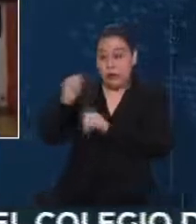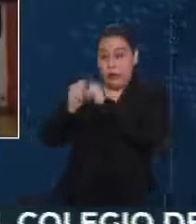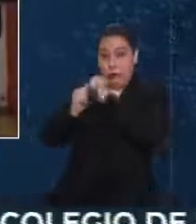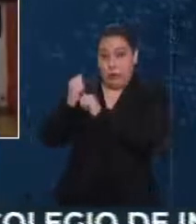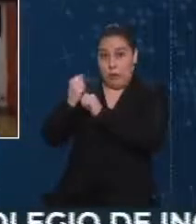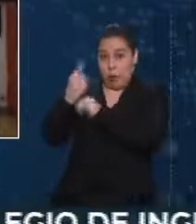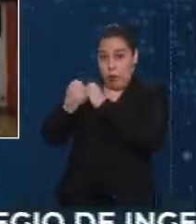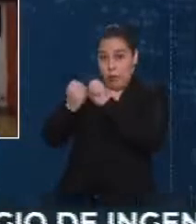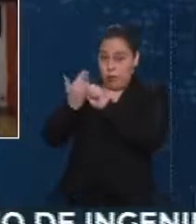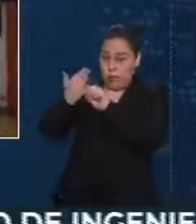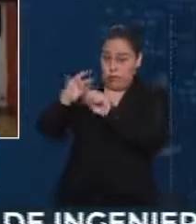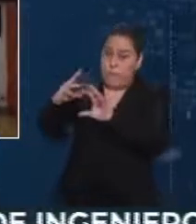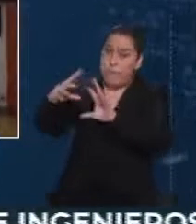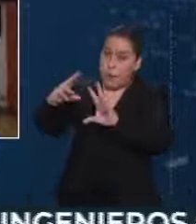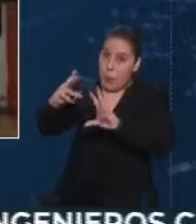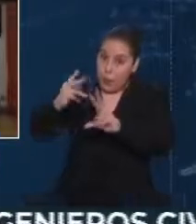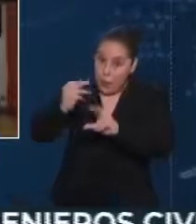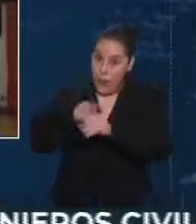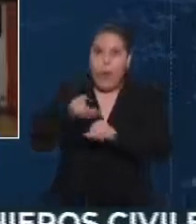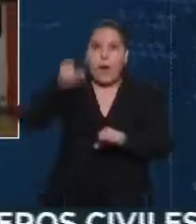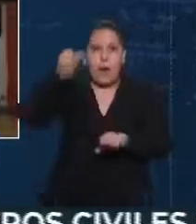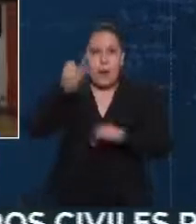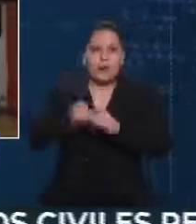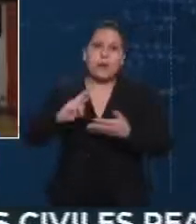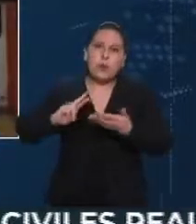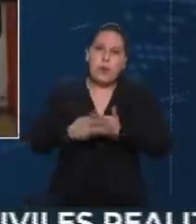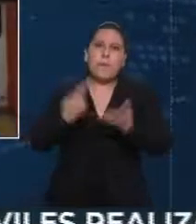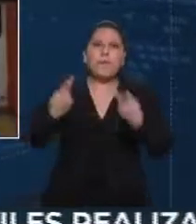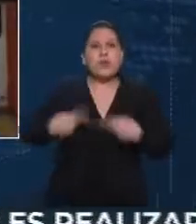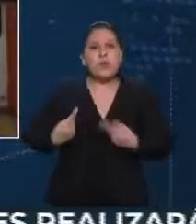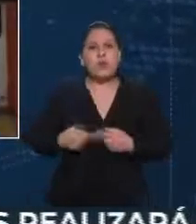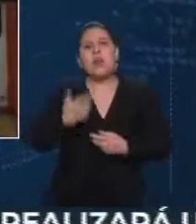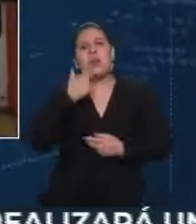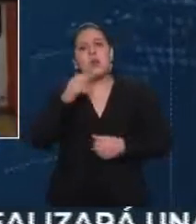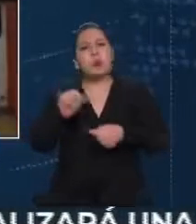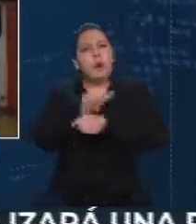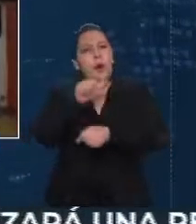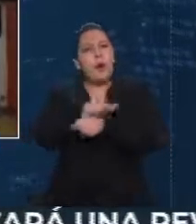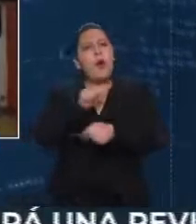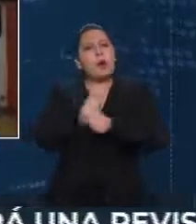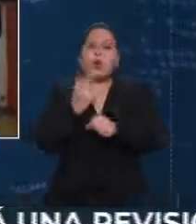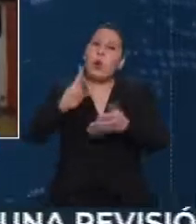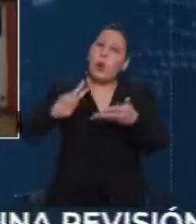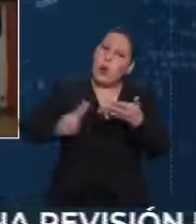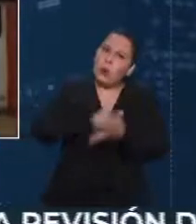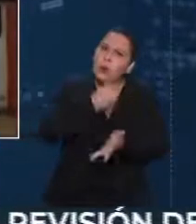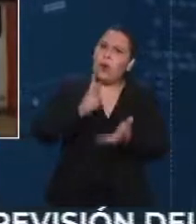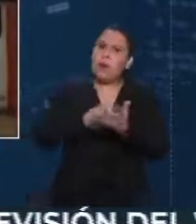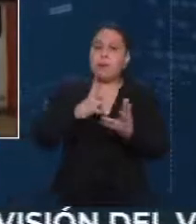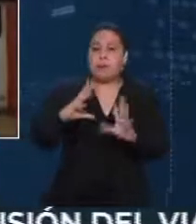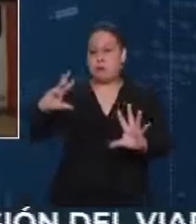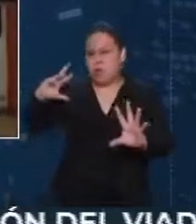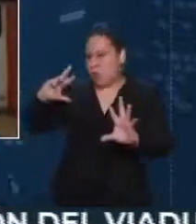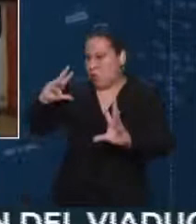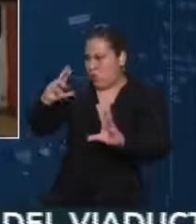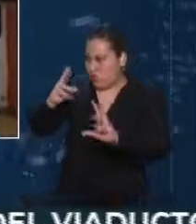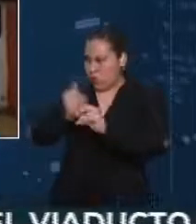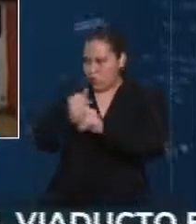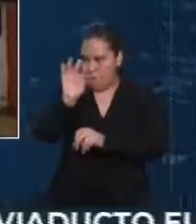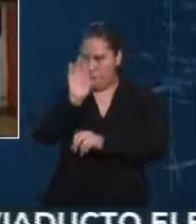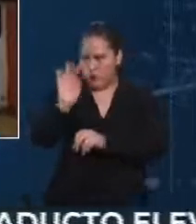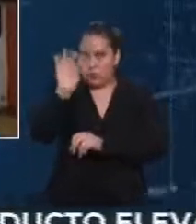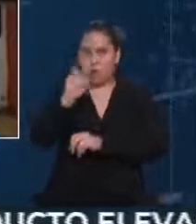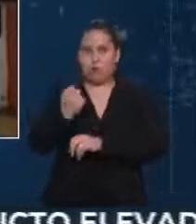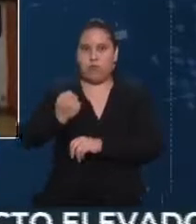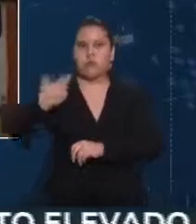2021, donde se normalizan. Entonces, ese incremento de la inflación, si tú lo agregas a toda la inflación, pues va a causar cierto